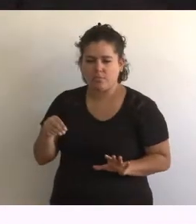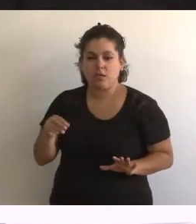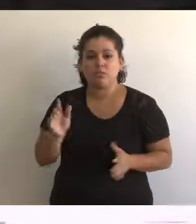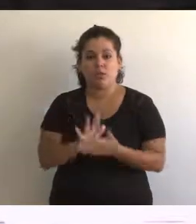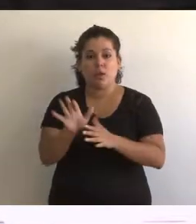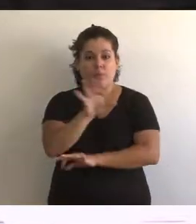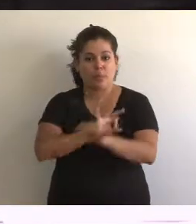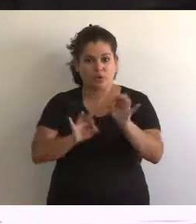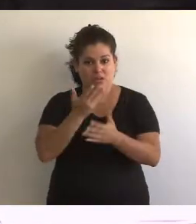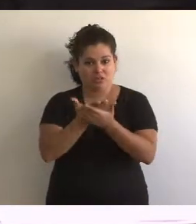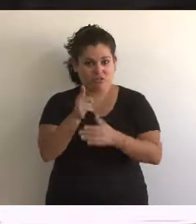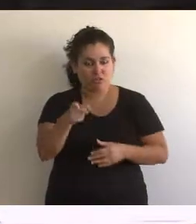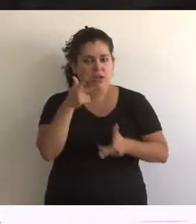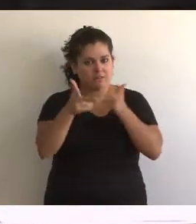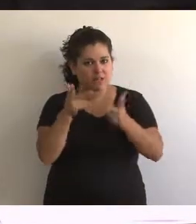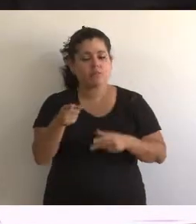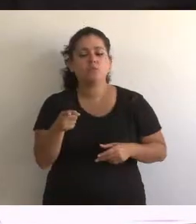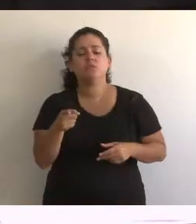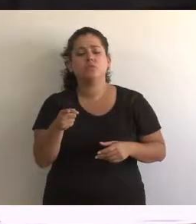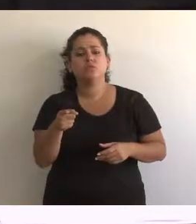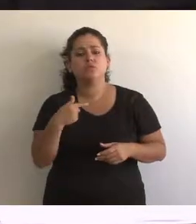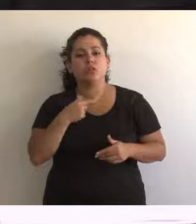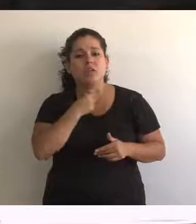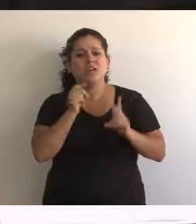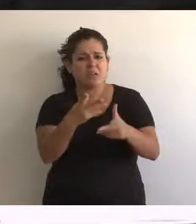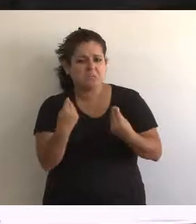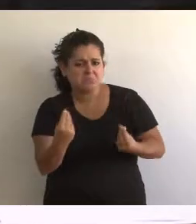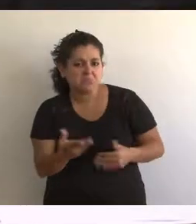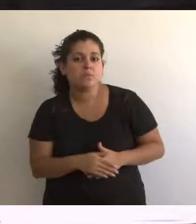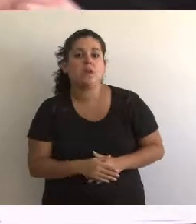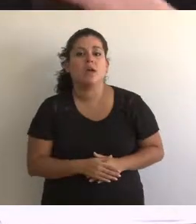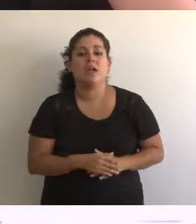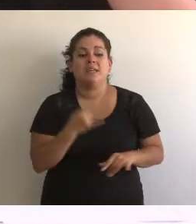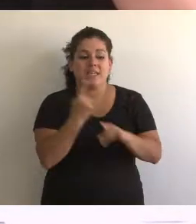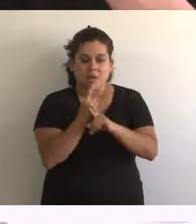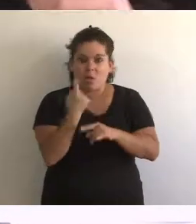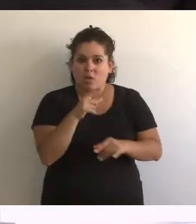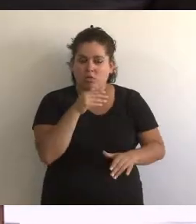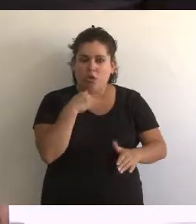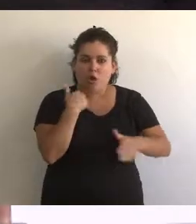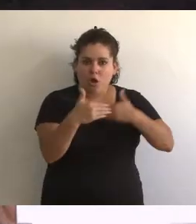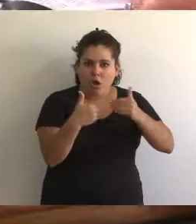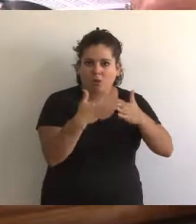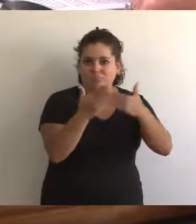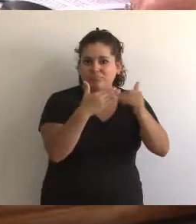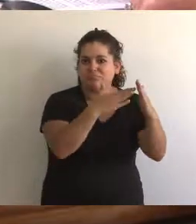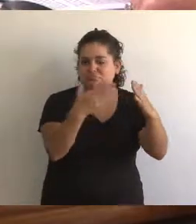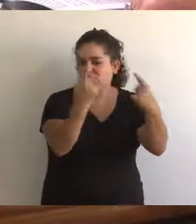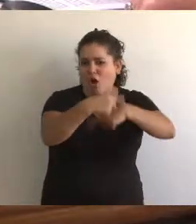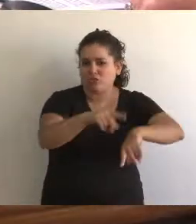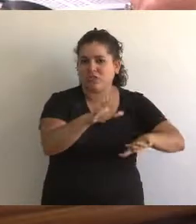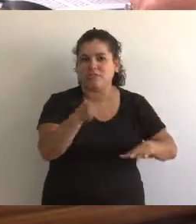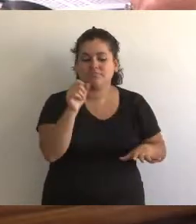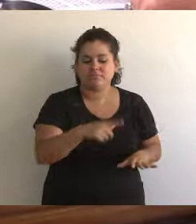no. al proyecto del que hablaba, digo, lo que intento decir es, todo lo que se construye debe ser desde la soberanía propia,